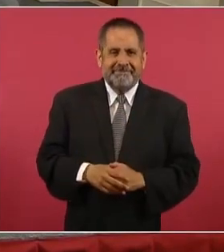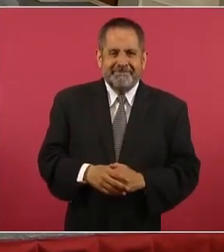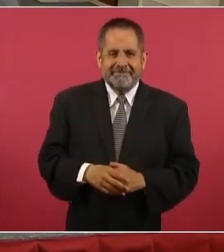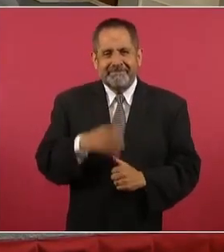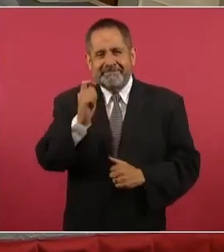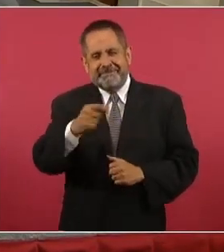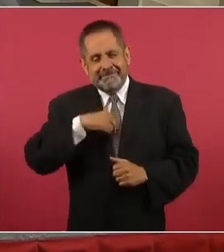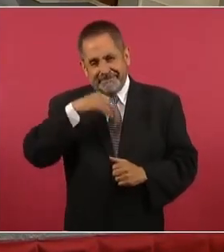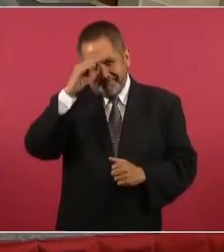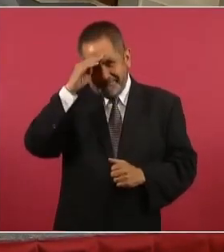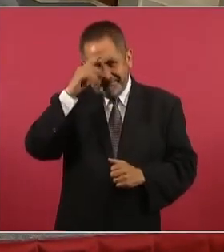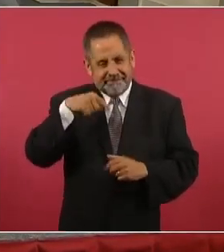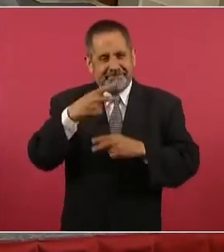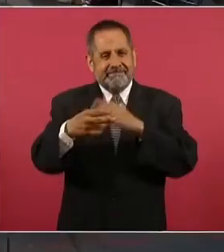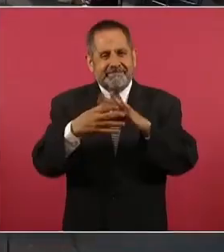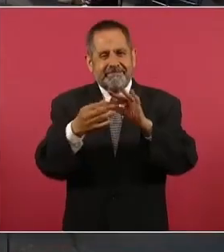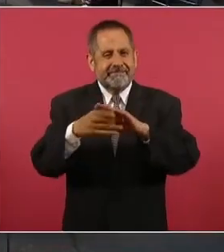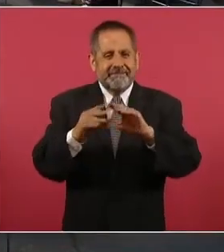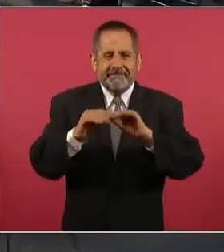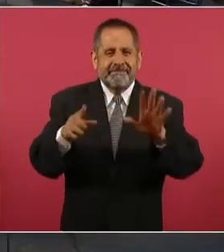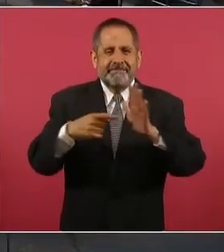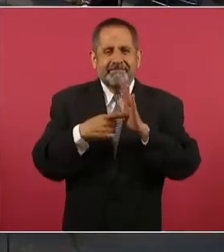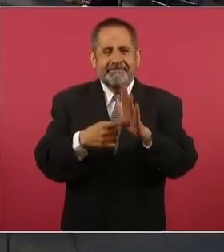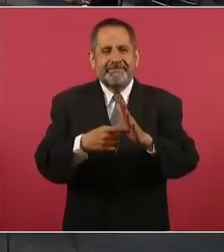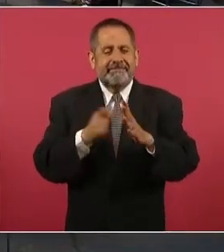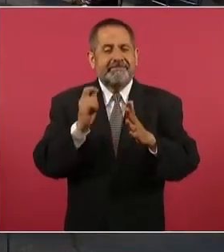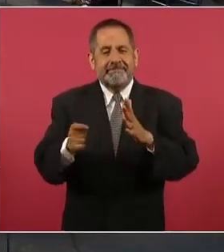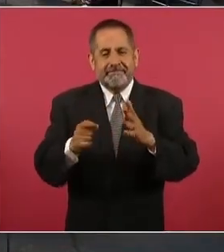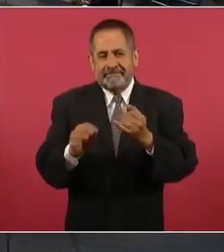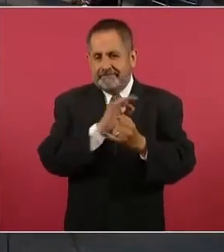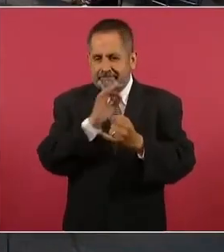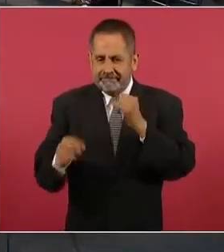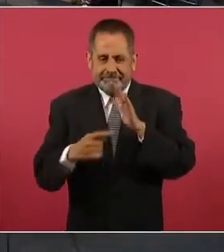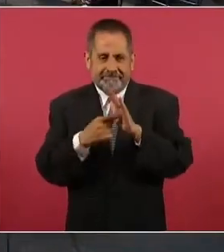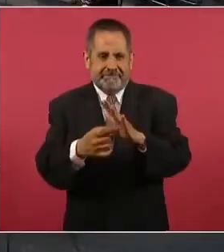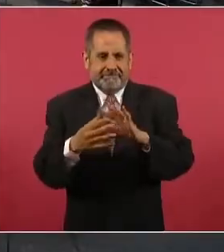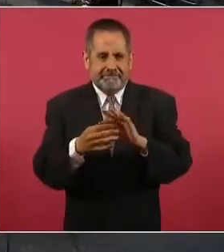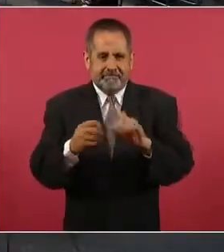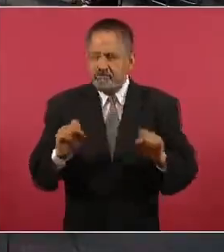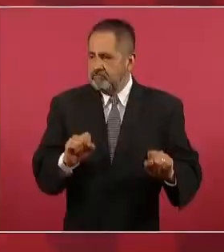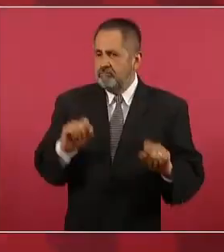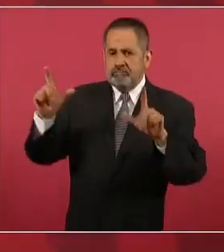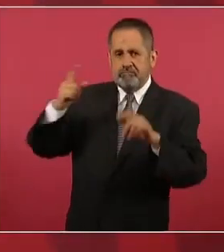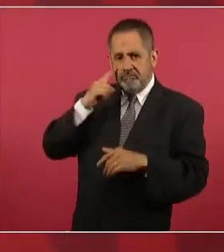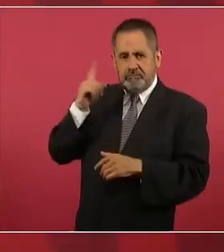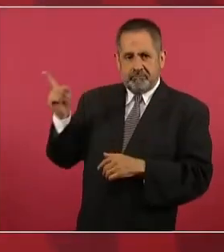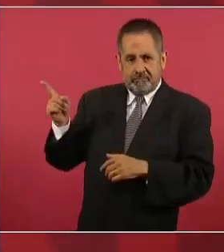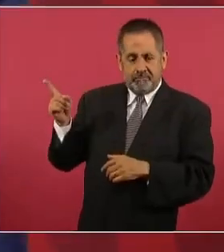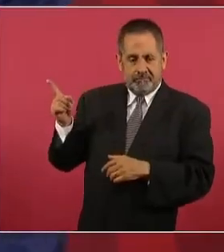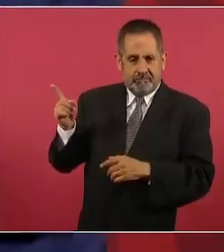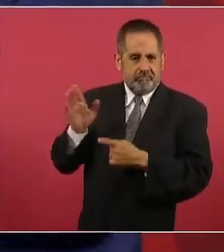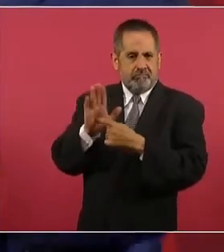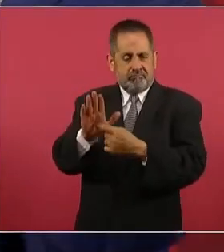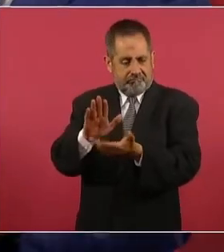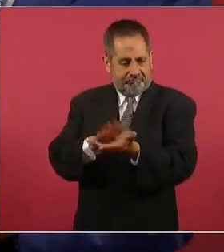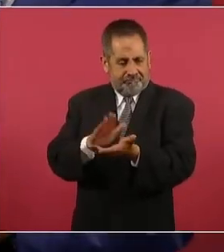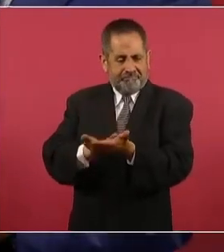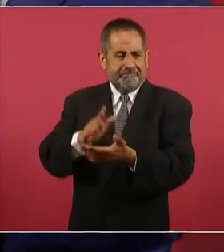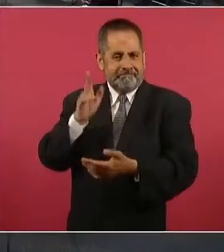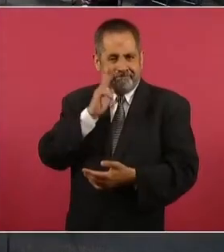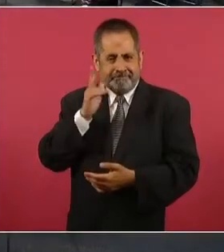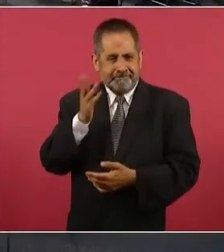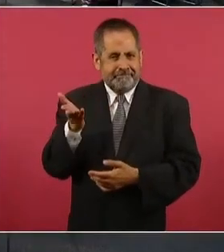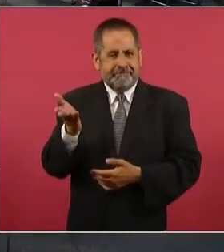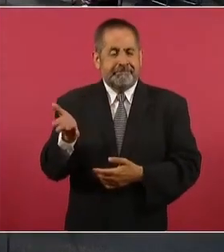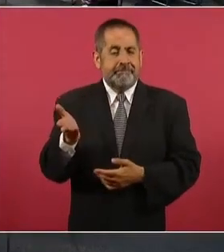o sea, para explicar y al final aquí lo vamos a poder constatar,